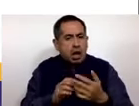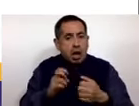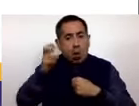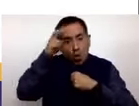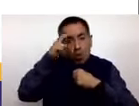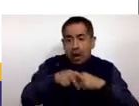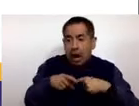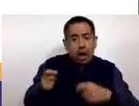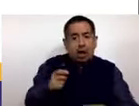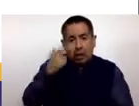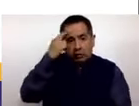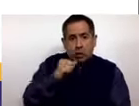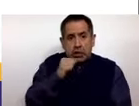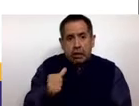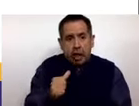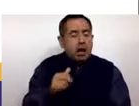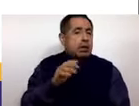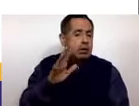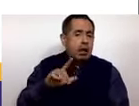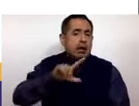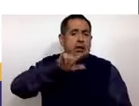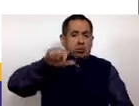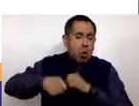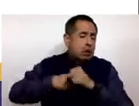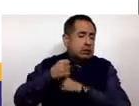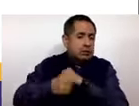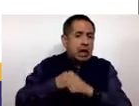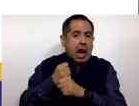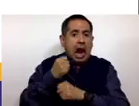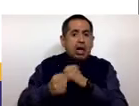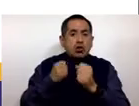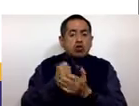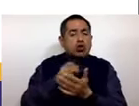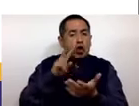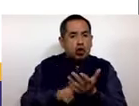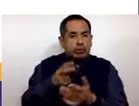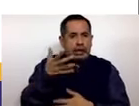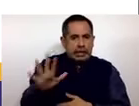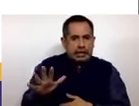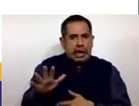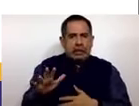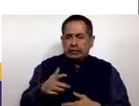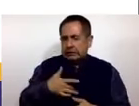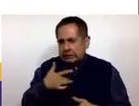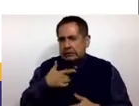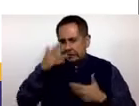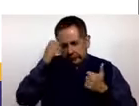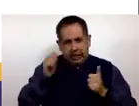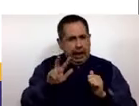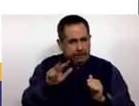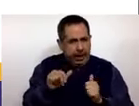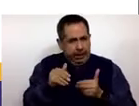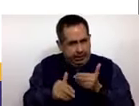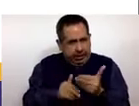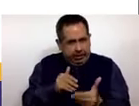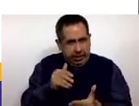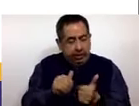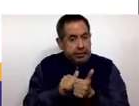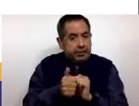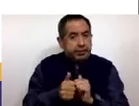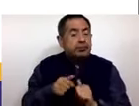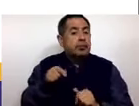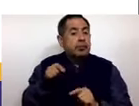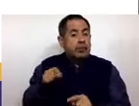razón. Sin embargo, años después, en 2010, que ya estamos empezando, que ahí la llevamos poco a poco, en el